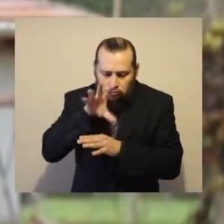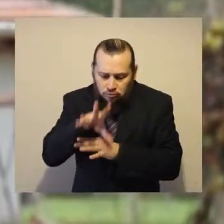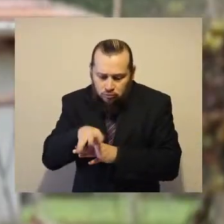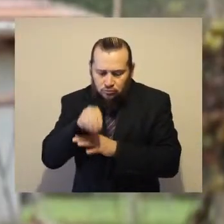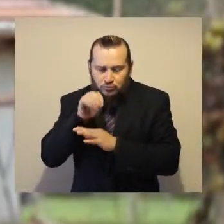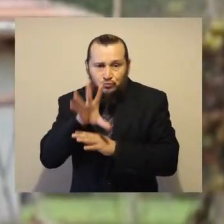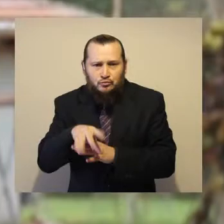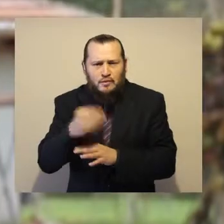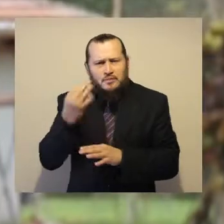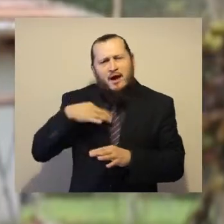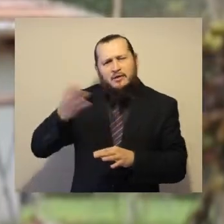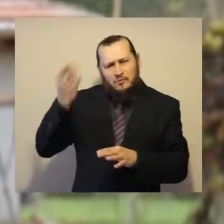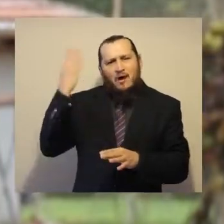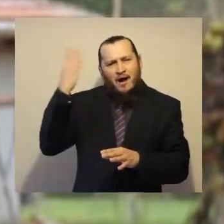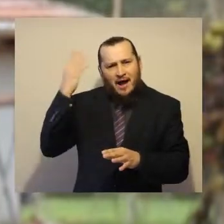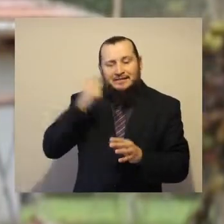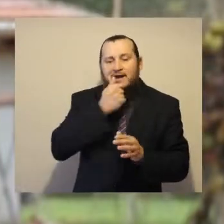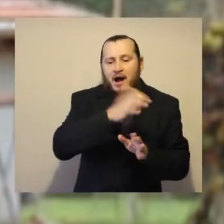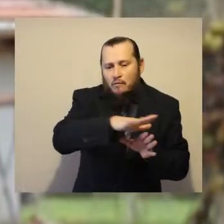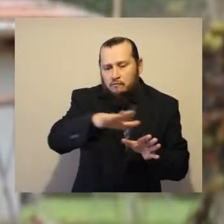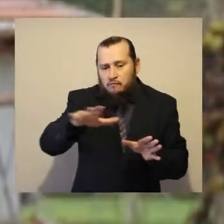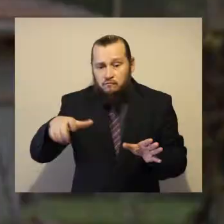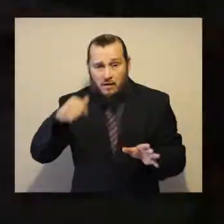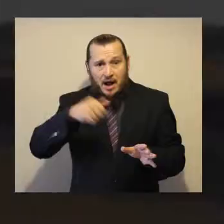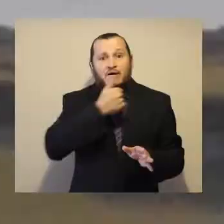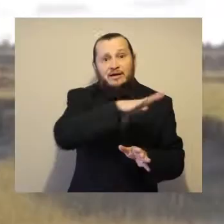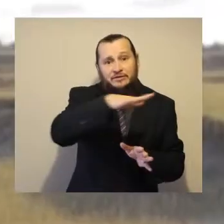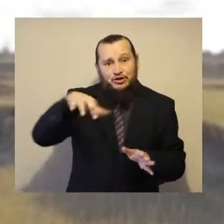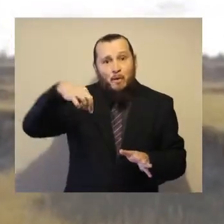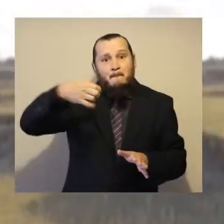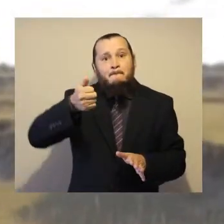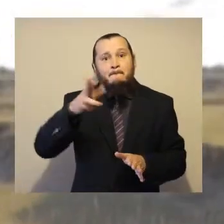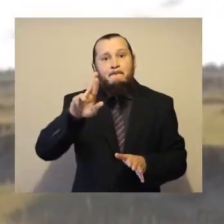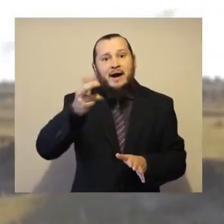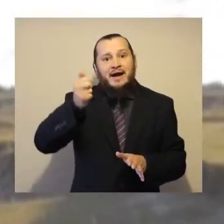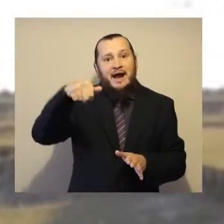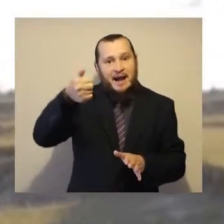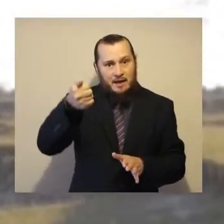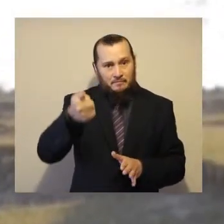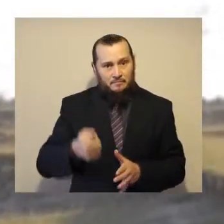por unas planicies de inundación de lo que fue el río Paraná.